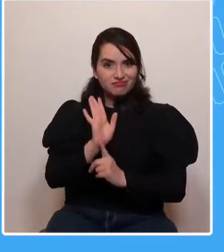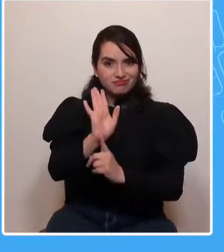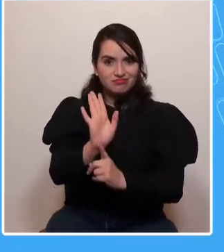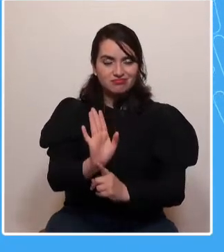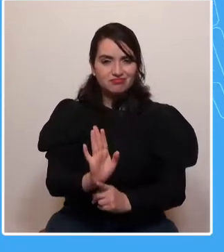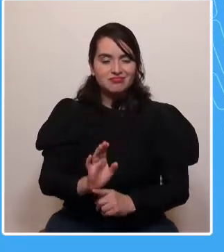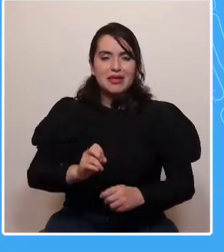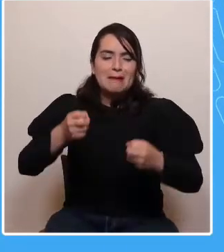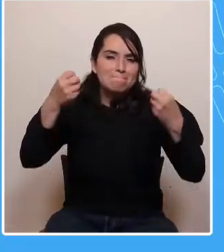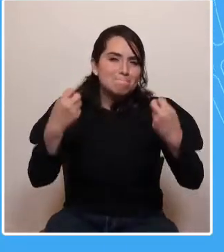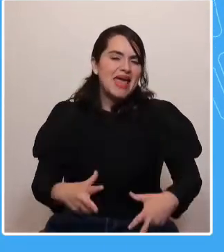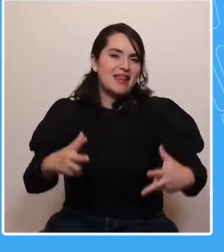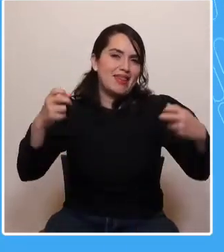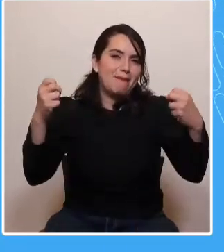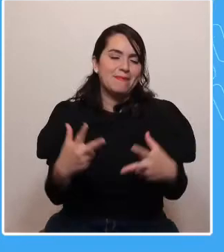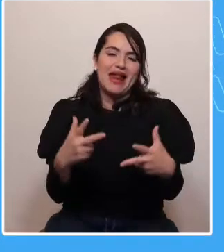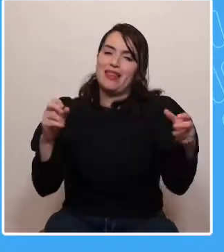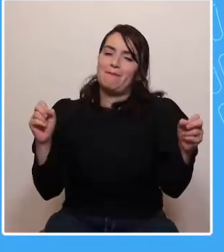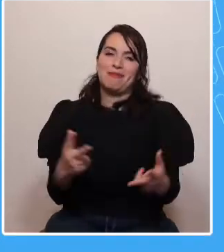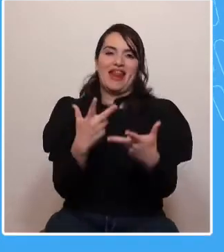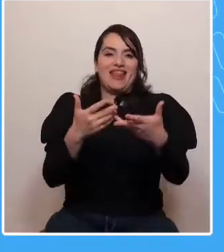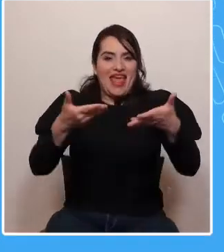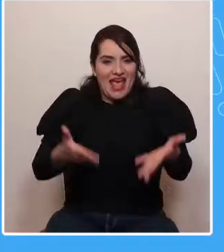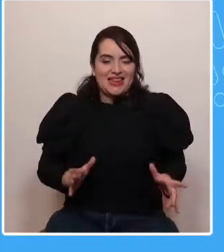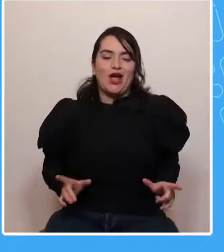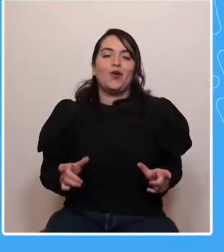mierda, mierda, mierda para esta comisión.